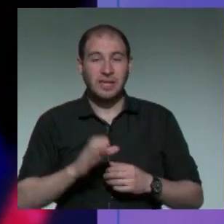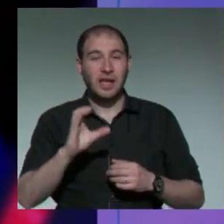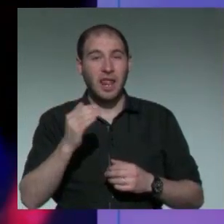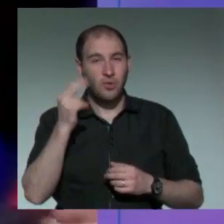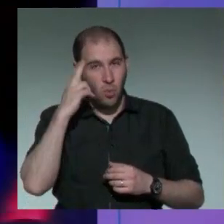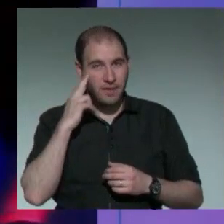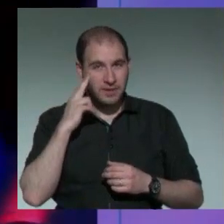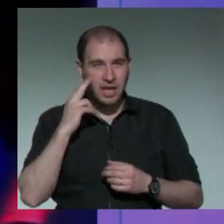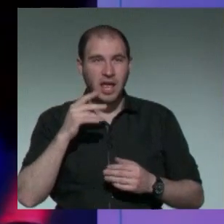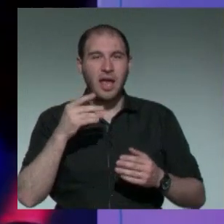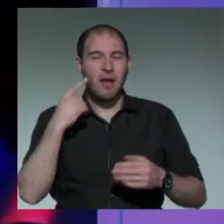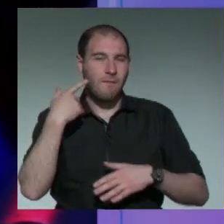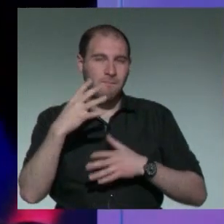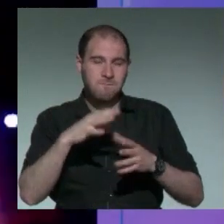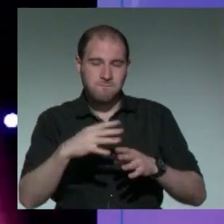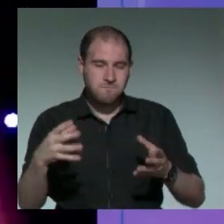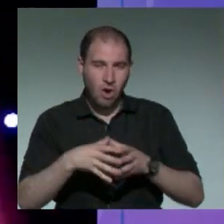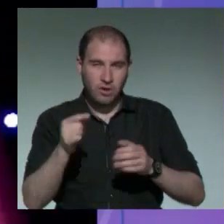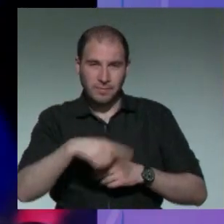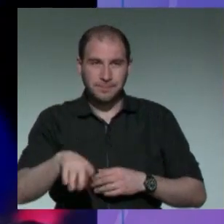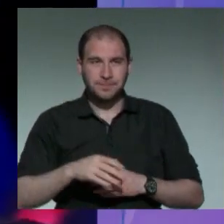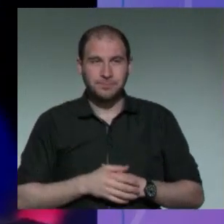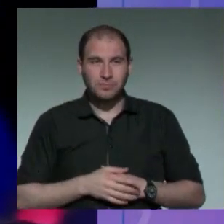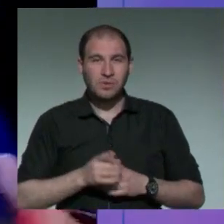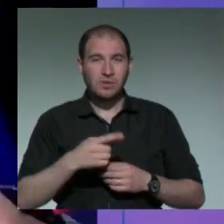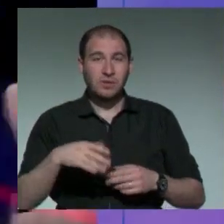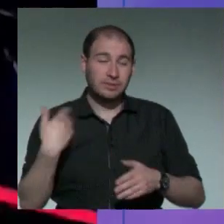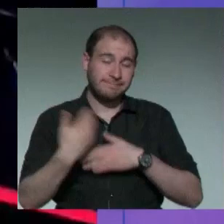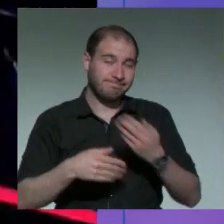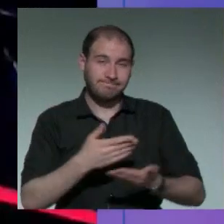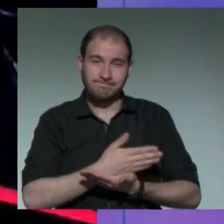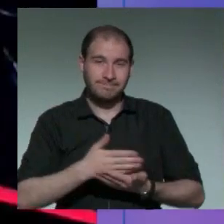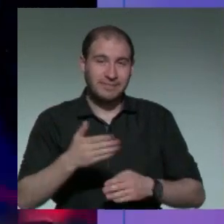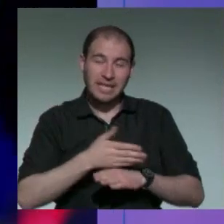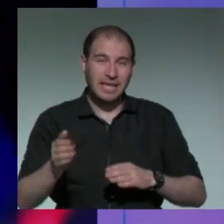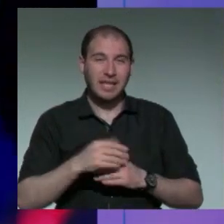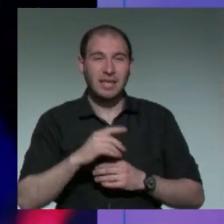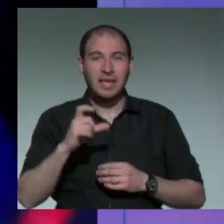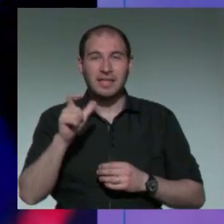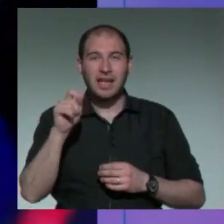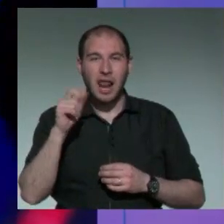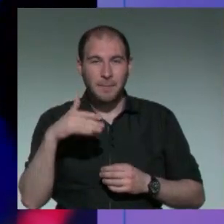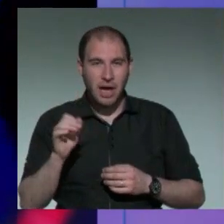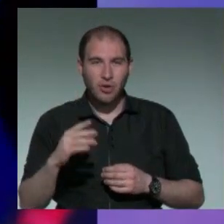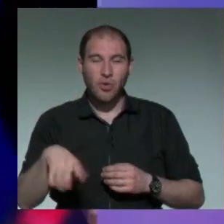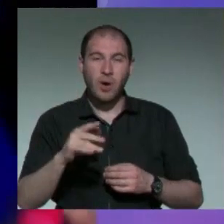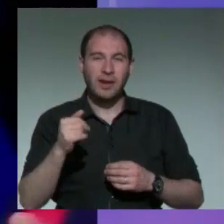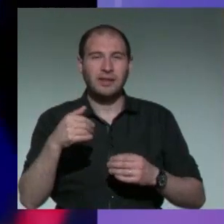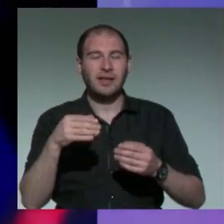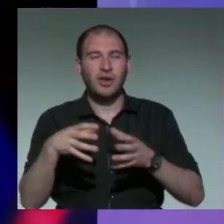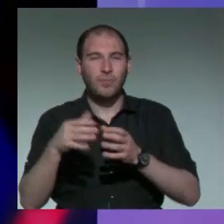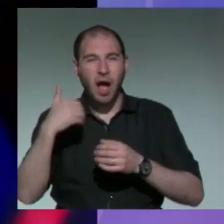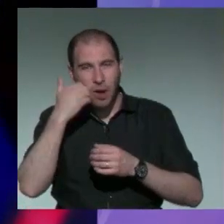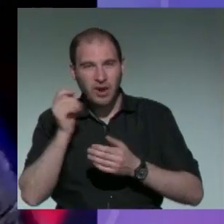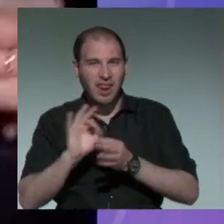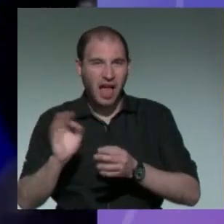9, así con esa formación, y tratamos de seguir adelante. Calamaro recibe la oferta de ir a Los Abuelos de la Nada,